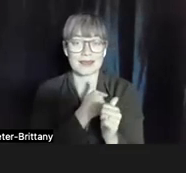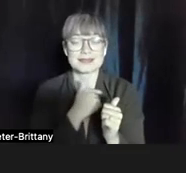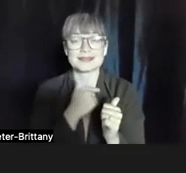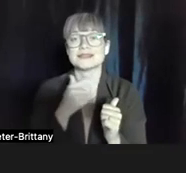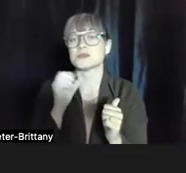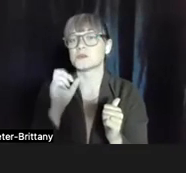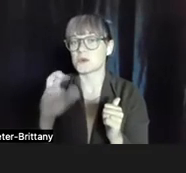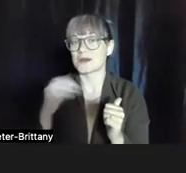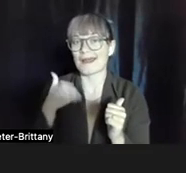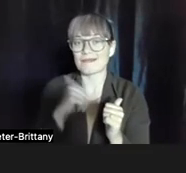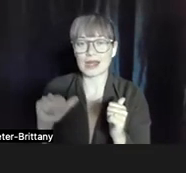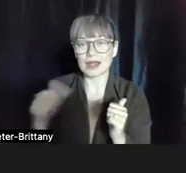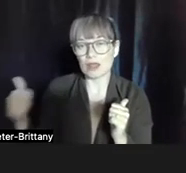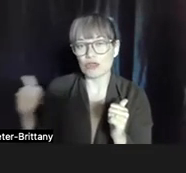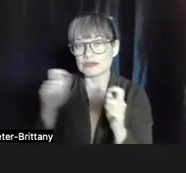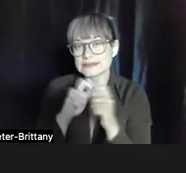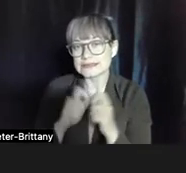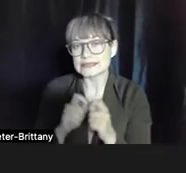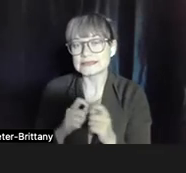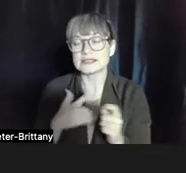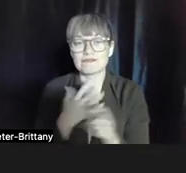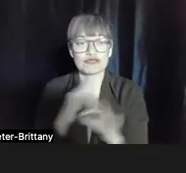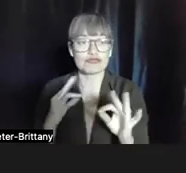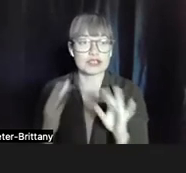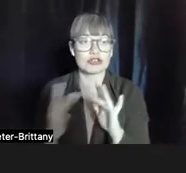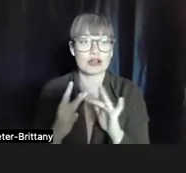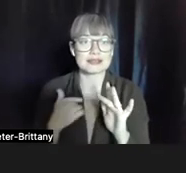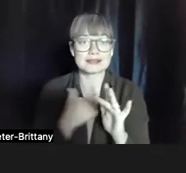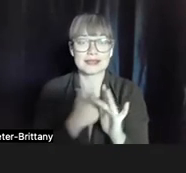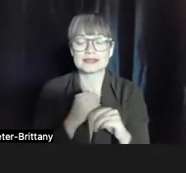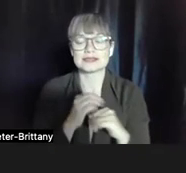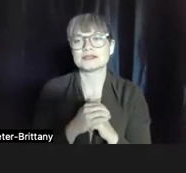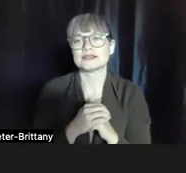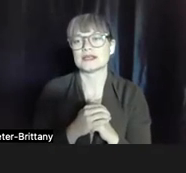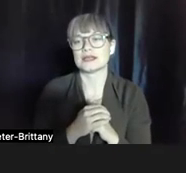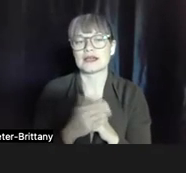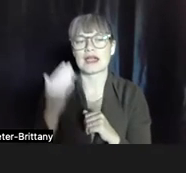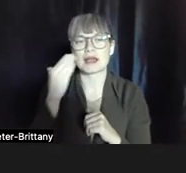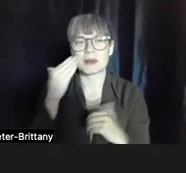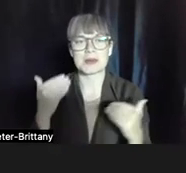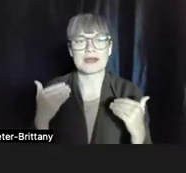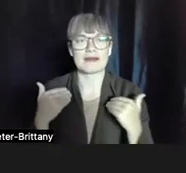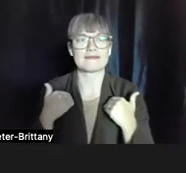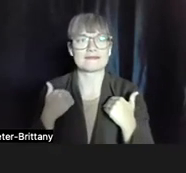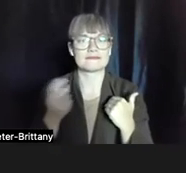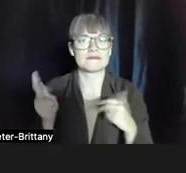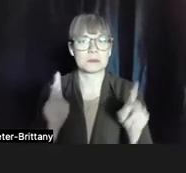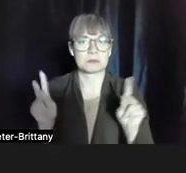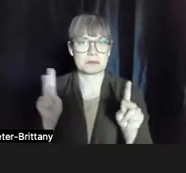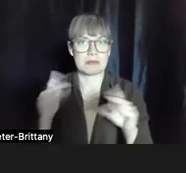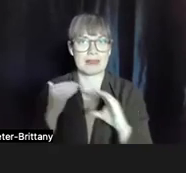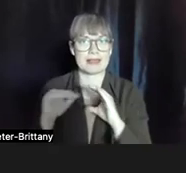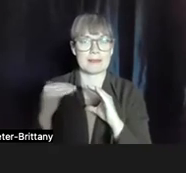Si gustan comunicarse con nosotros o si quieren más detalles, por favor, comuníquense.